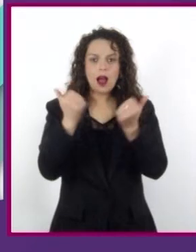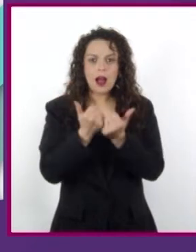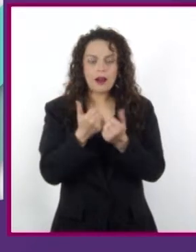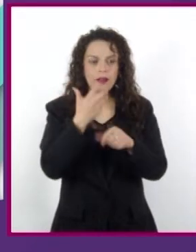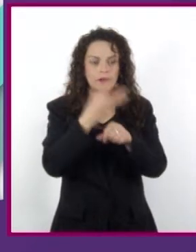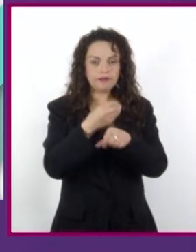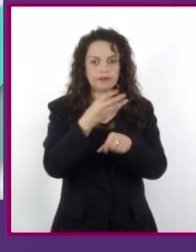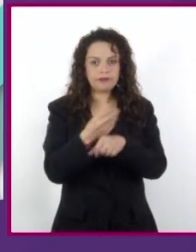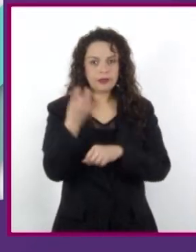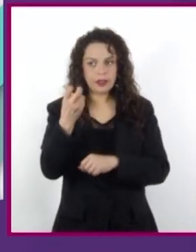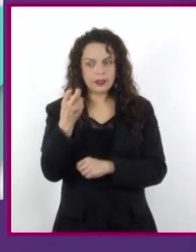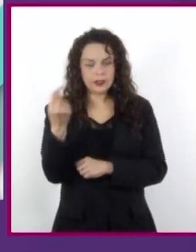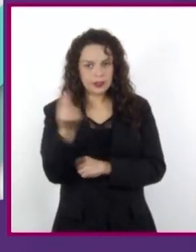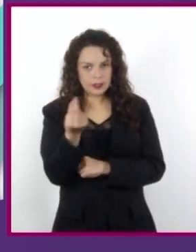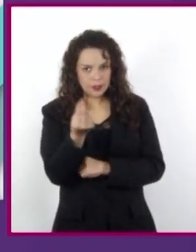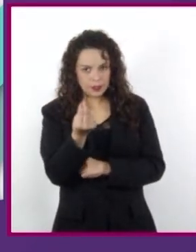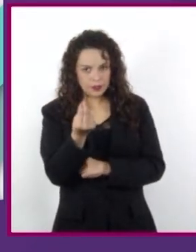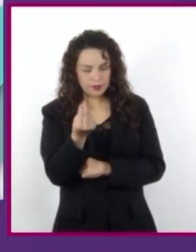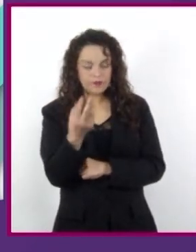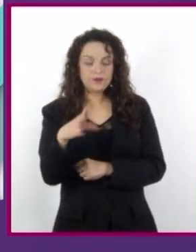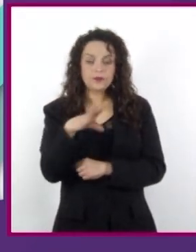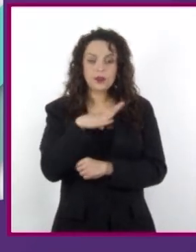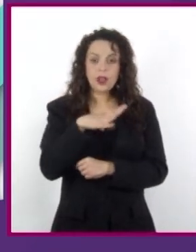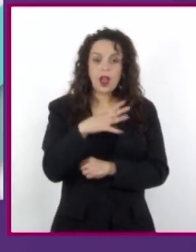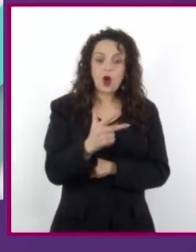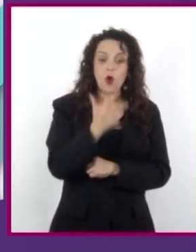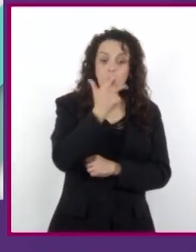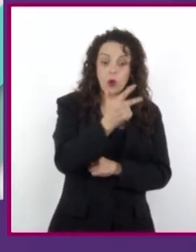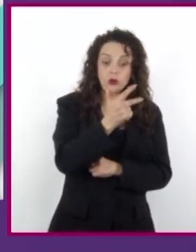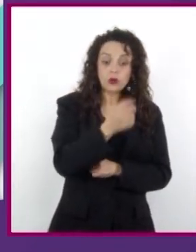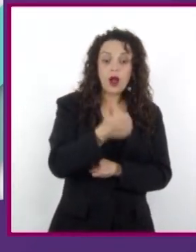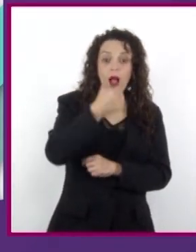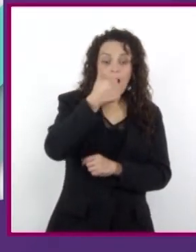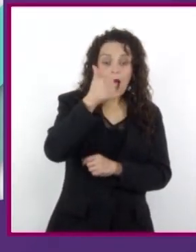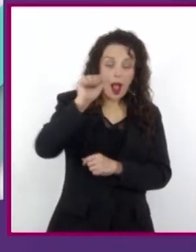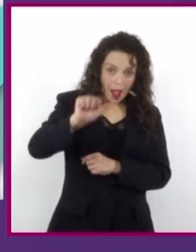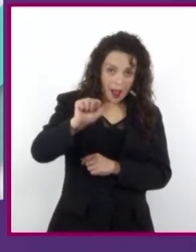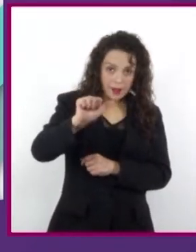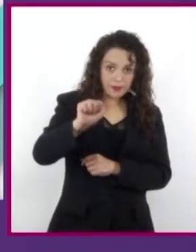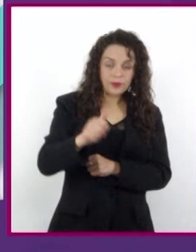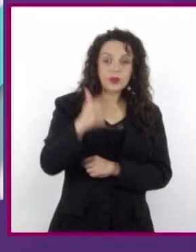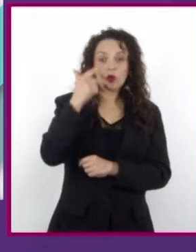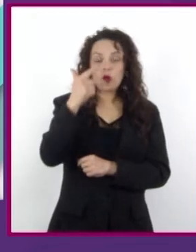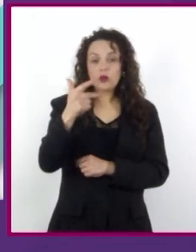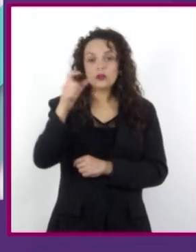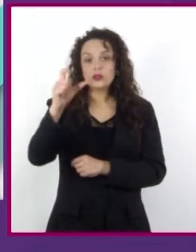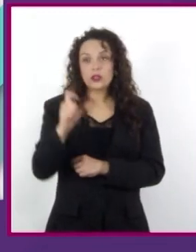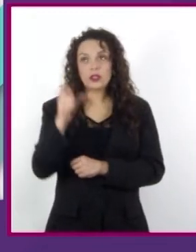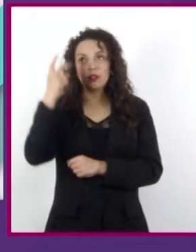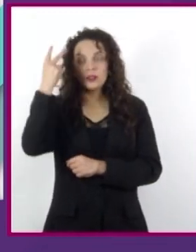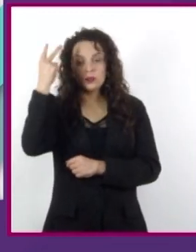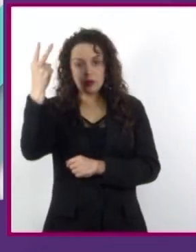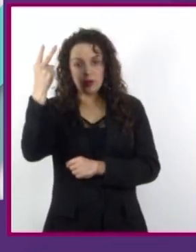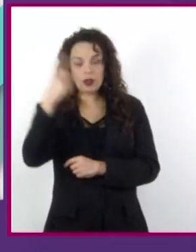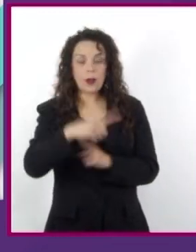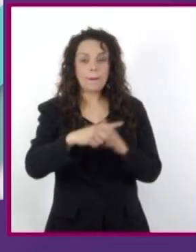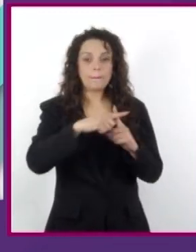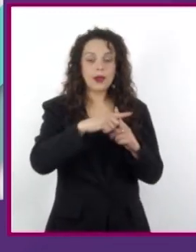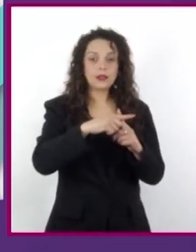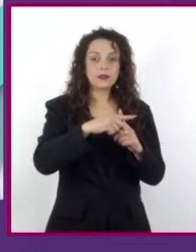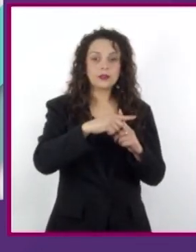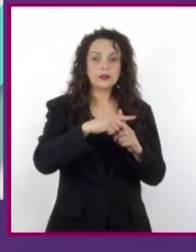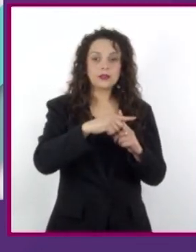solicitado. Tenemos 8 del tipo A, son 8x al cuadrado, más 12 del tipo